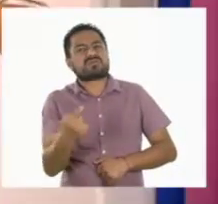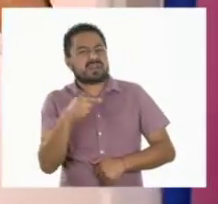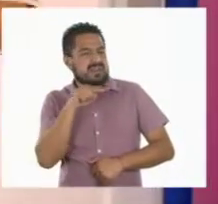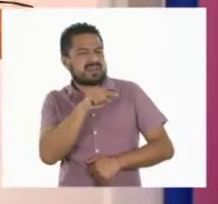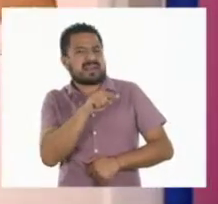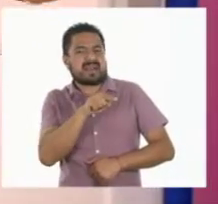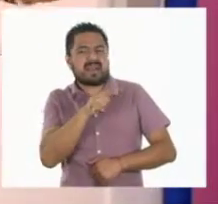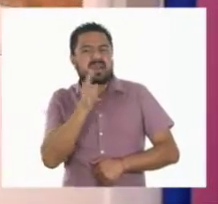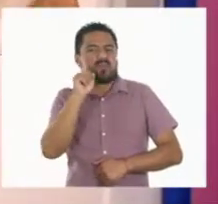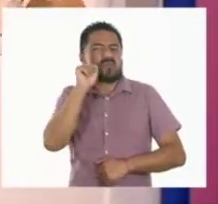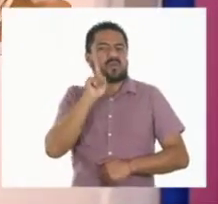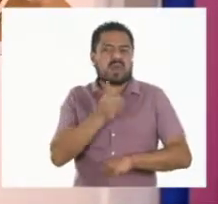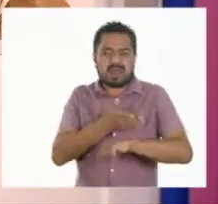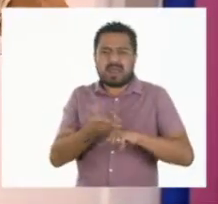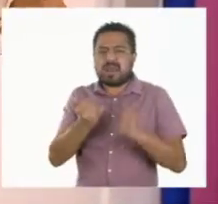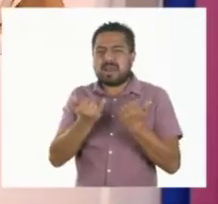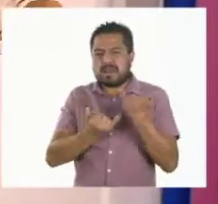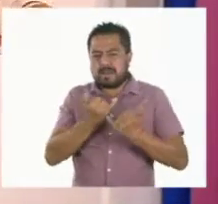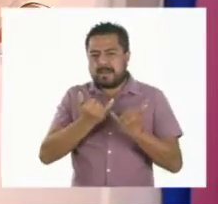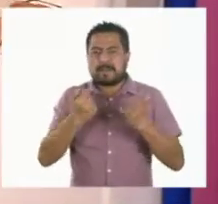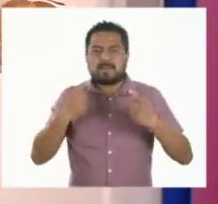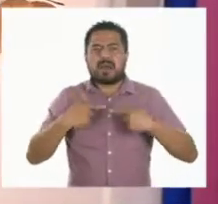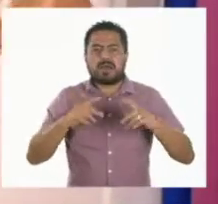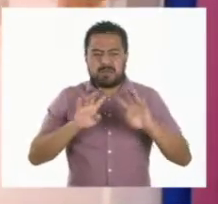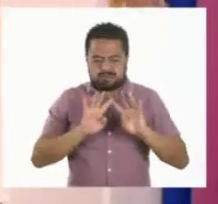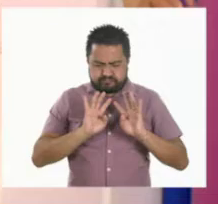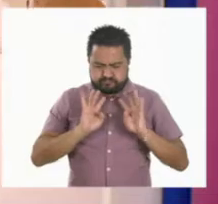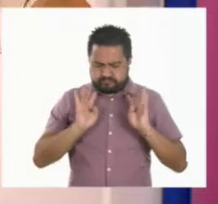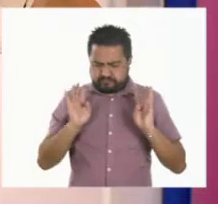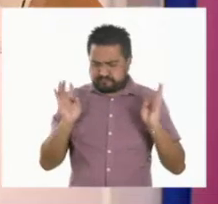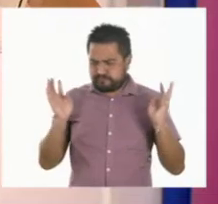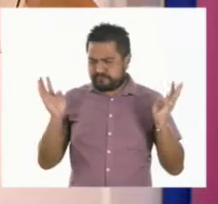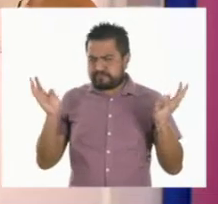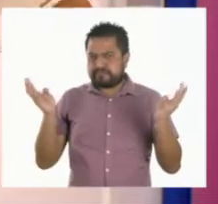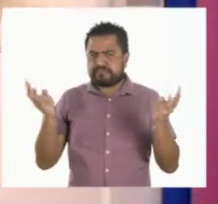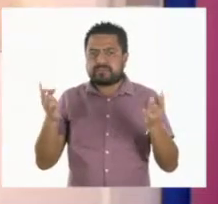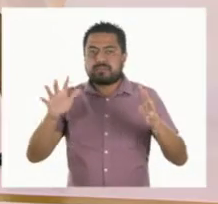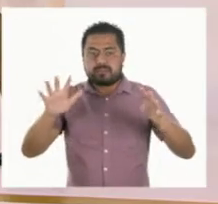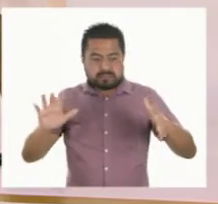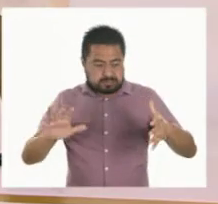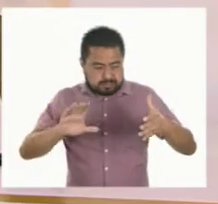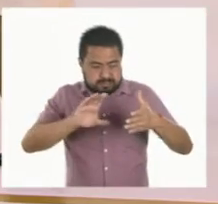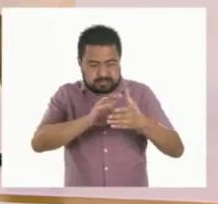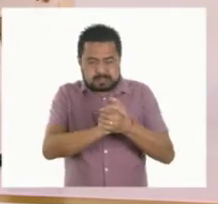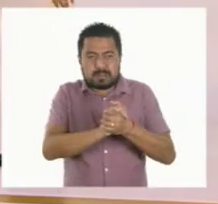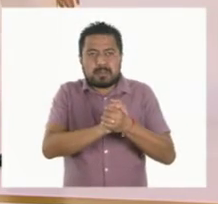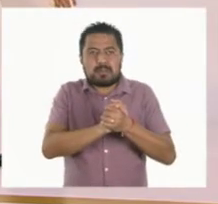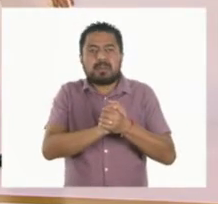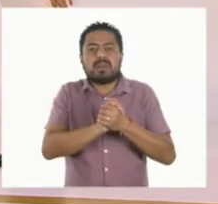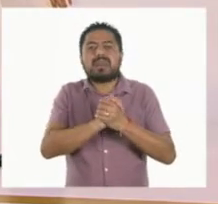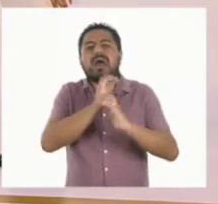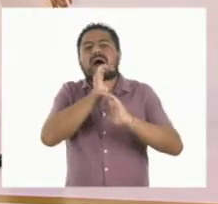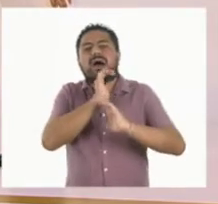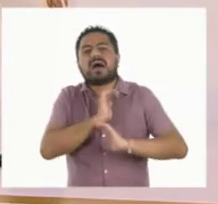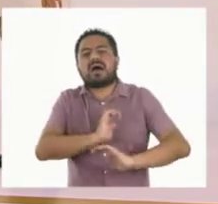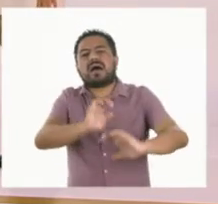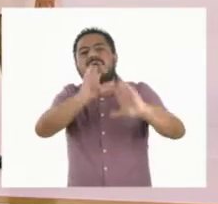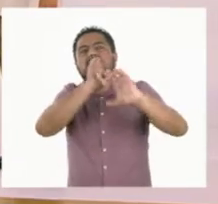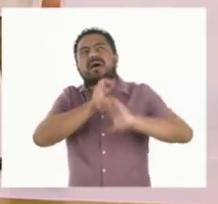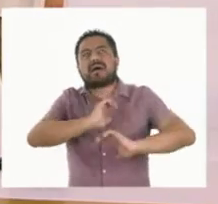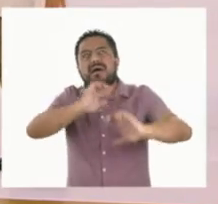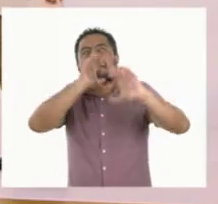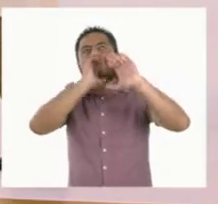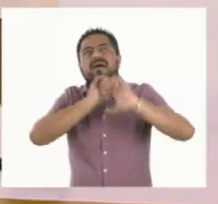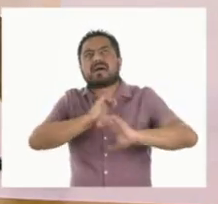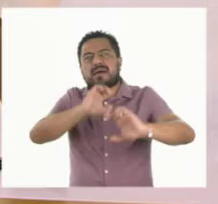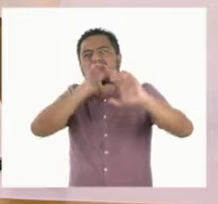Blanca se juega con muchas personas que están agarradas de las manos y mientras van cantando la primera parte de la